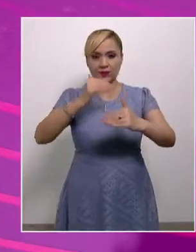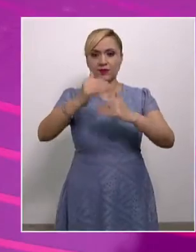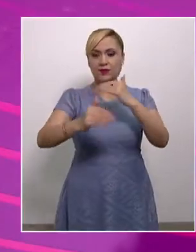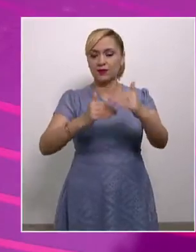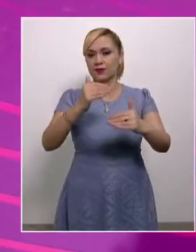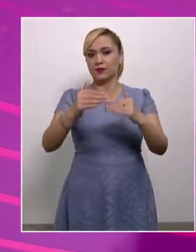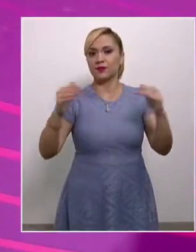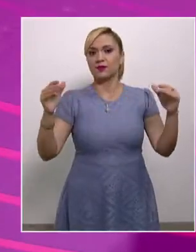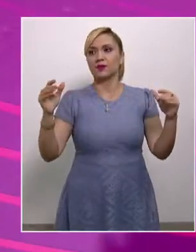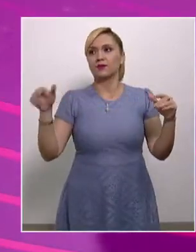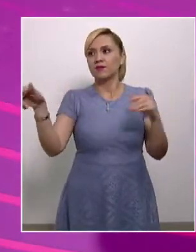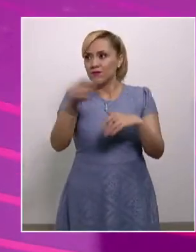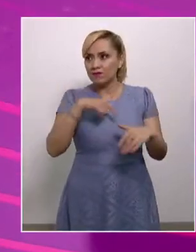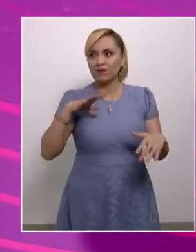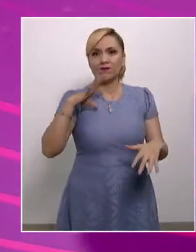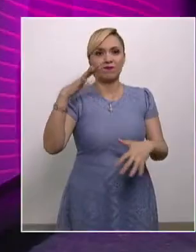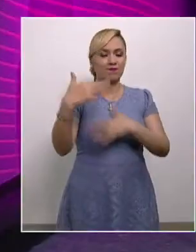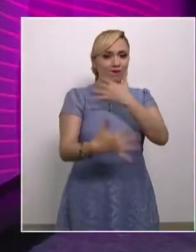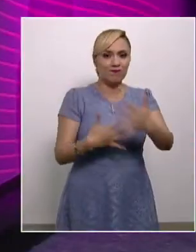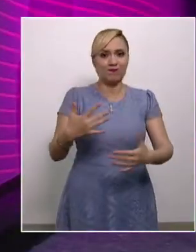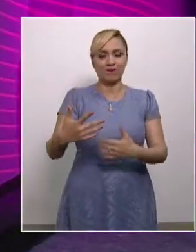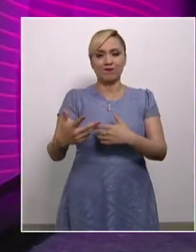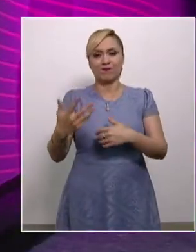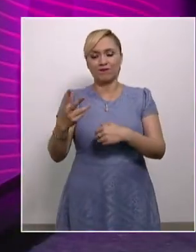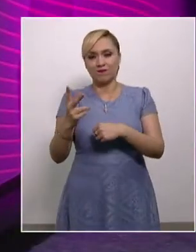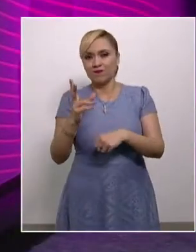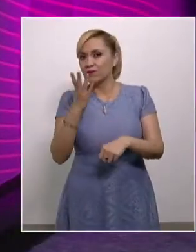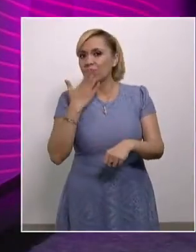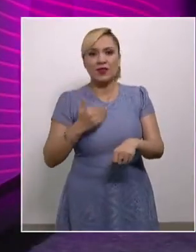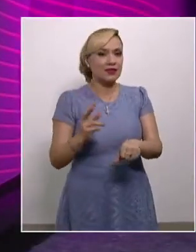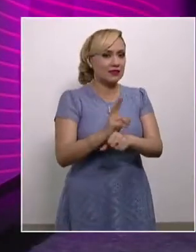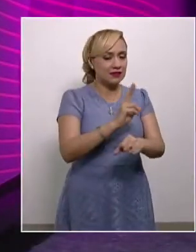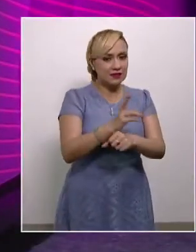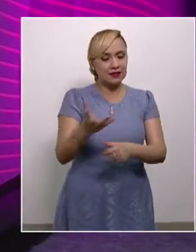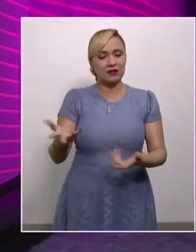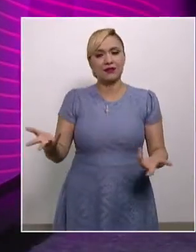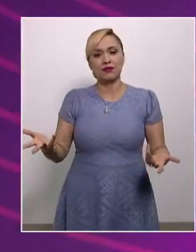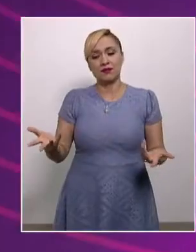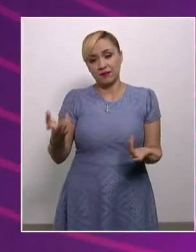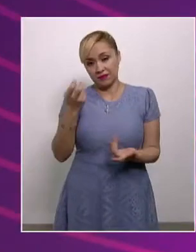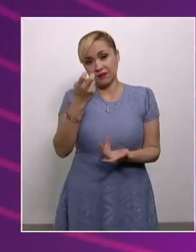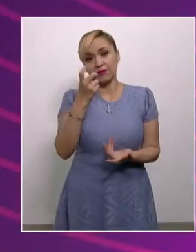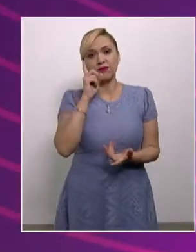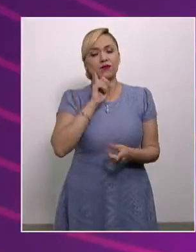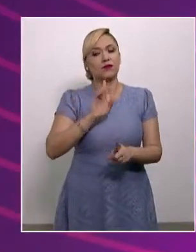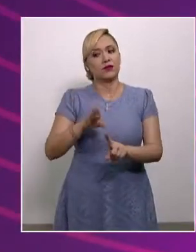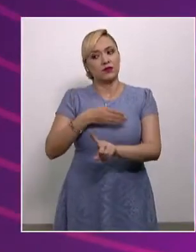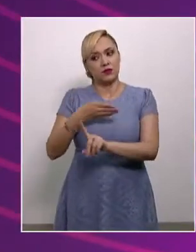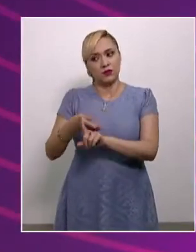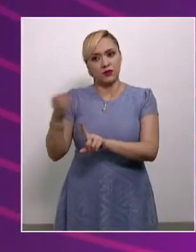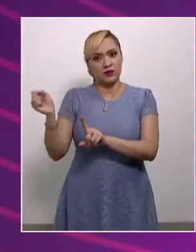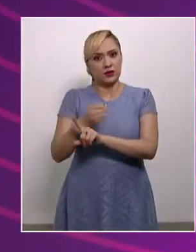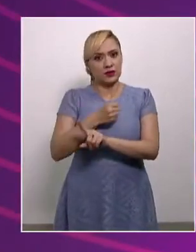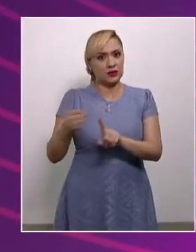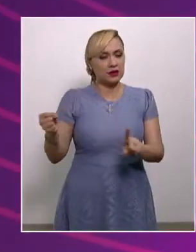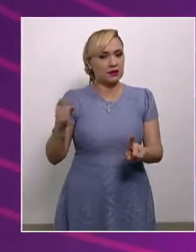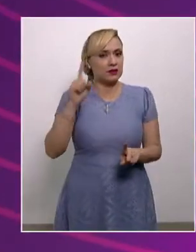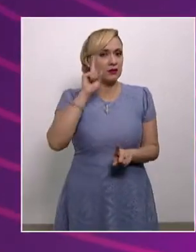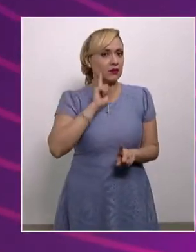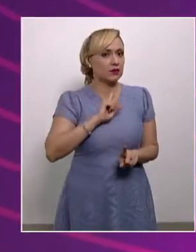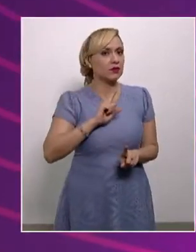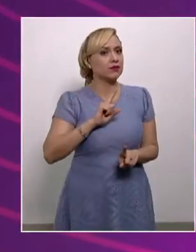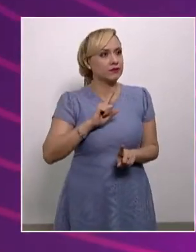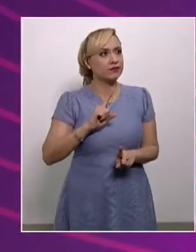inseguridad que impacta a la población mexicana, pues de igual forma impacta a la población. Y también en violencia contra las mujeres, que justamente pasamos